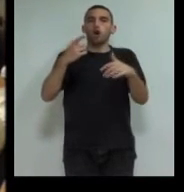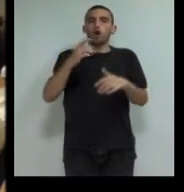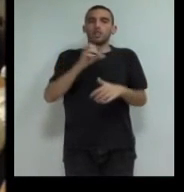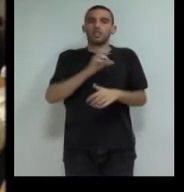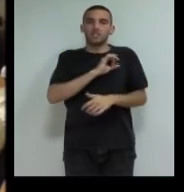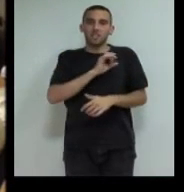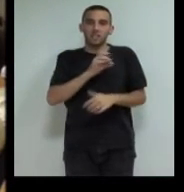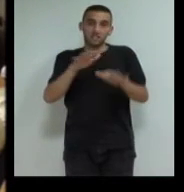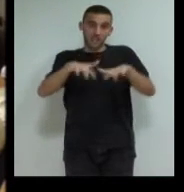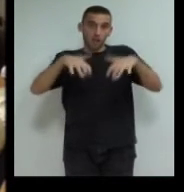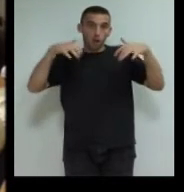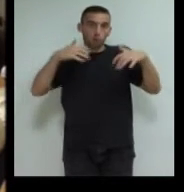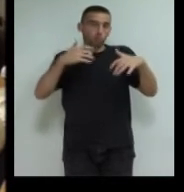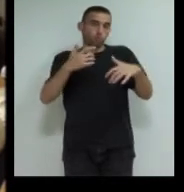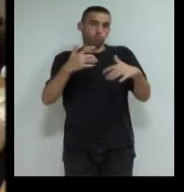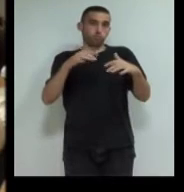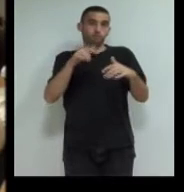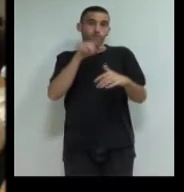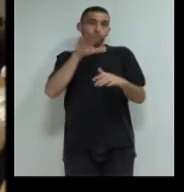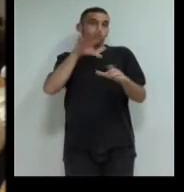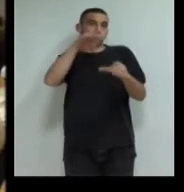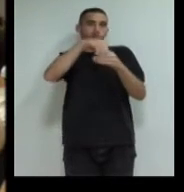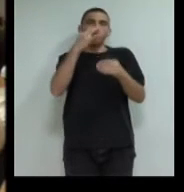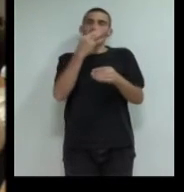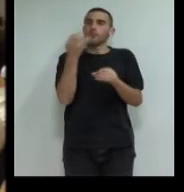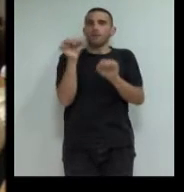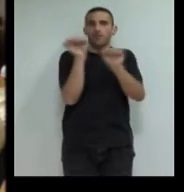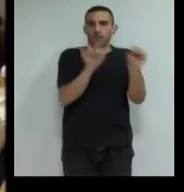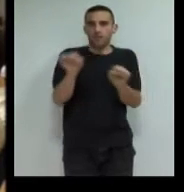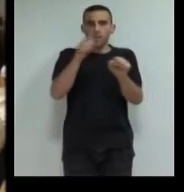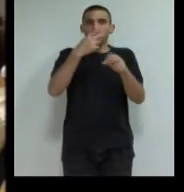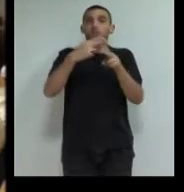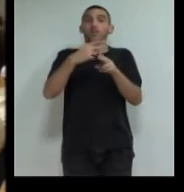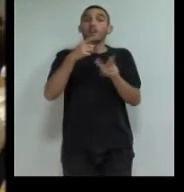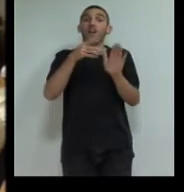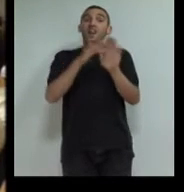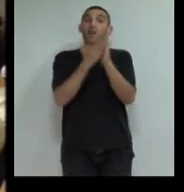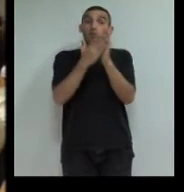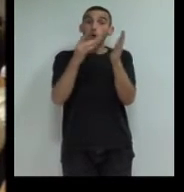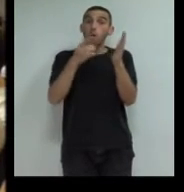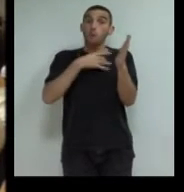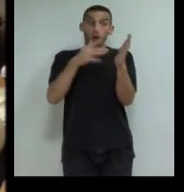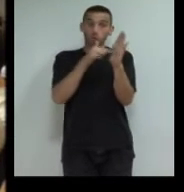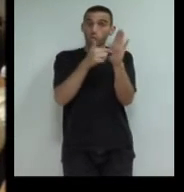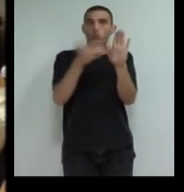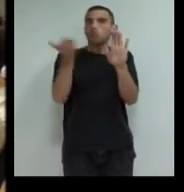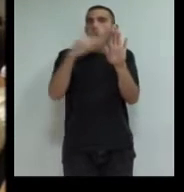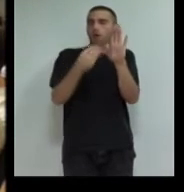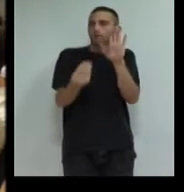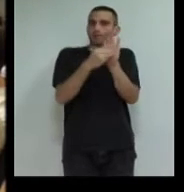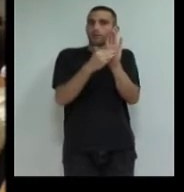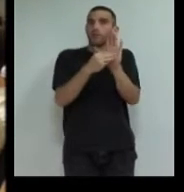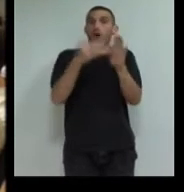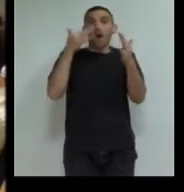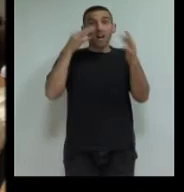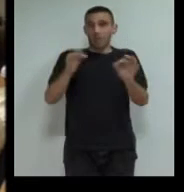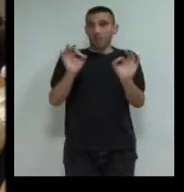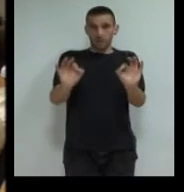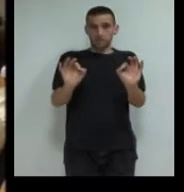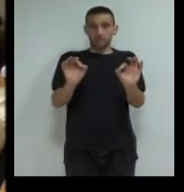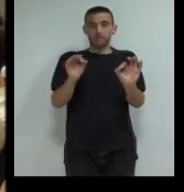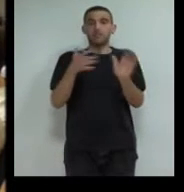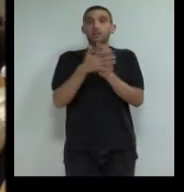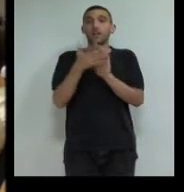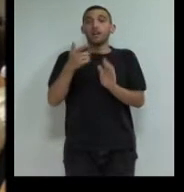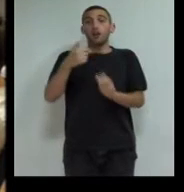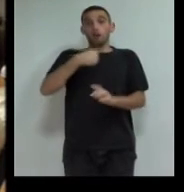siquiera la ley, vamos, ni en el libro blanco. Gracias a Dios salió después. Pero esa es la realidad. No es de